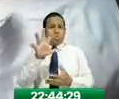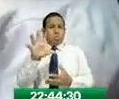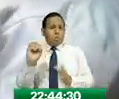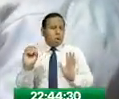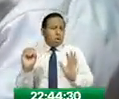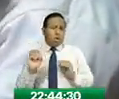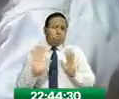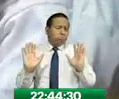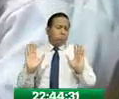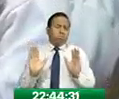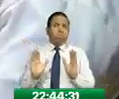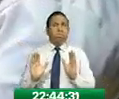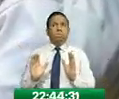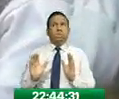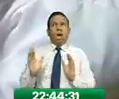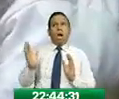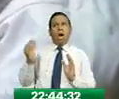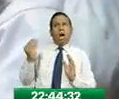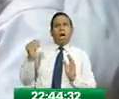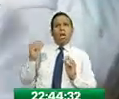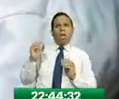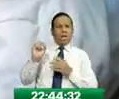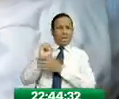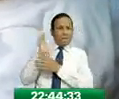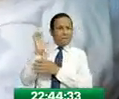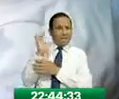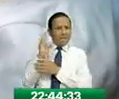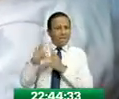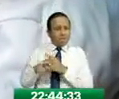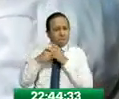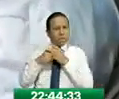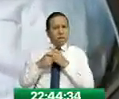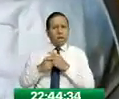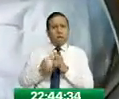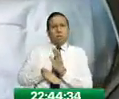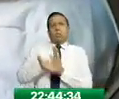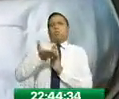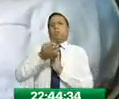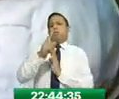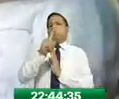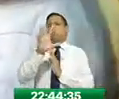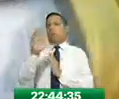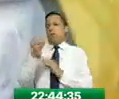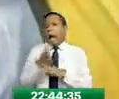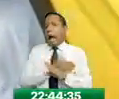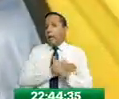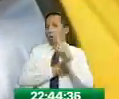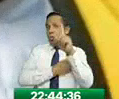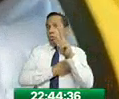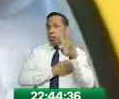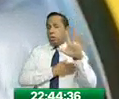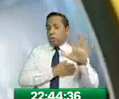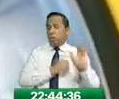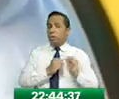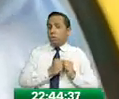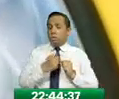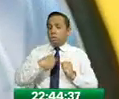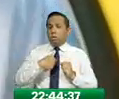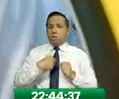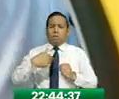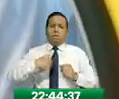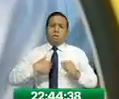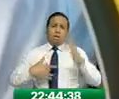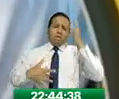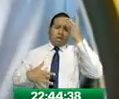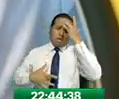cuándo? Desde que empezó la pandemia. ¿Antes cuánto pagaba? 1.25. Aquí tengo una necesidad. Yo estoy enferma y